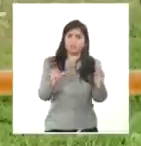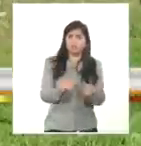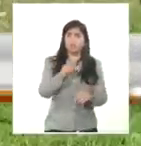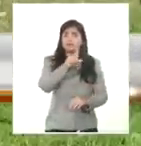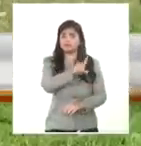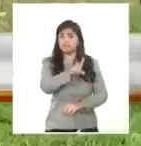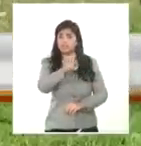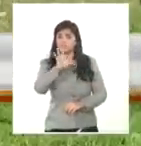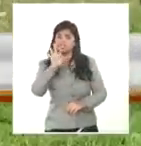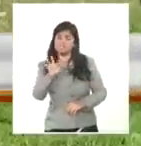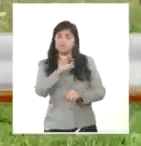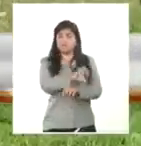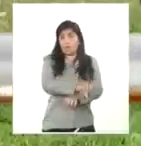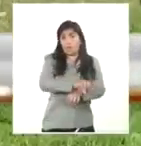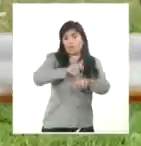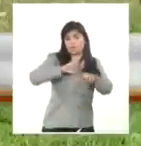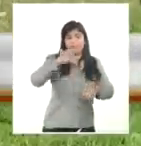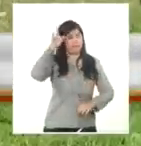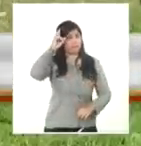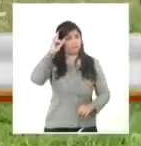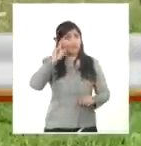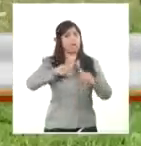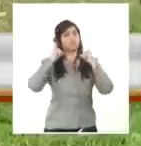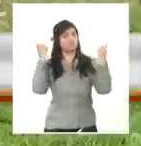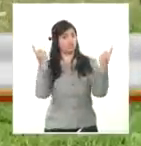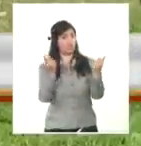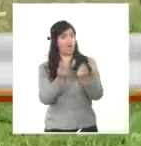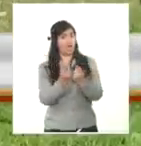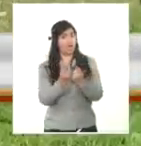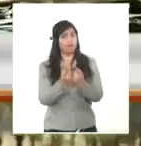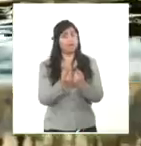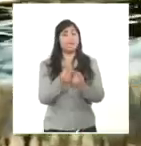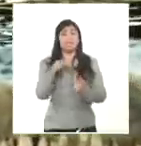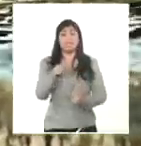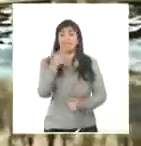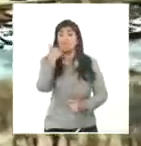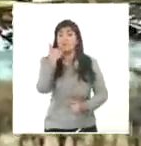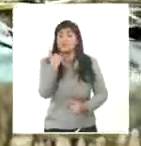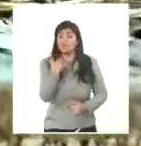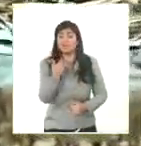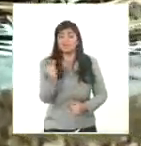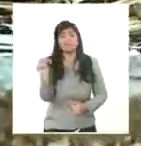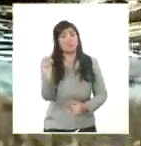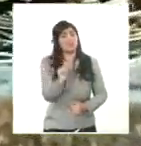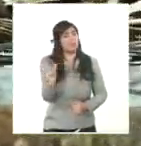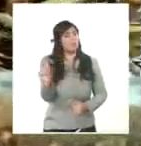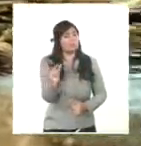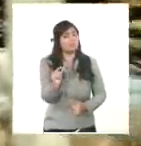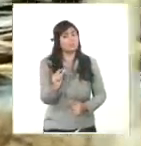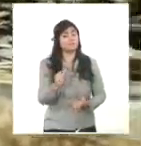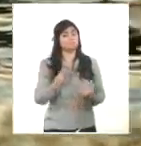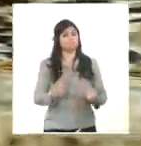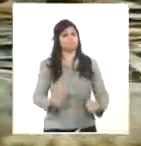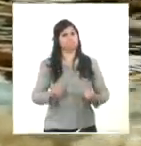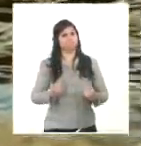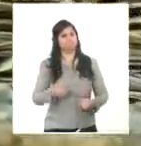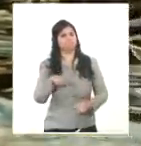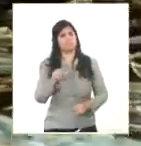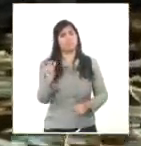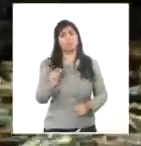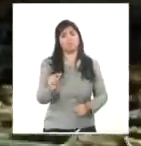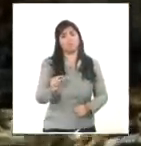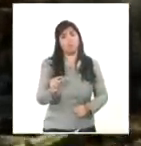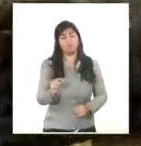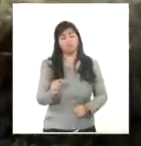su peso, necesita una cantidad de comida que no tengo. Hoy no la tengo. Pero si tengo la suficiente, comida para que coman y se